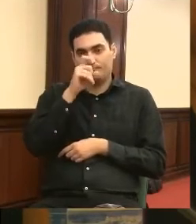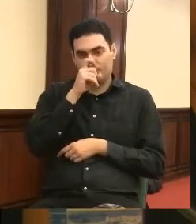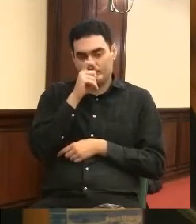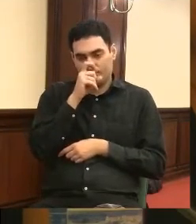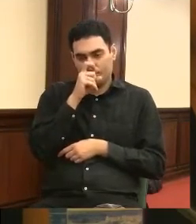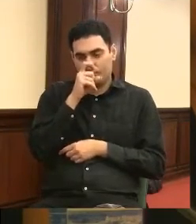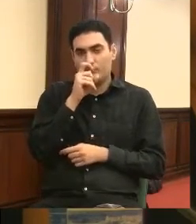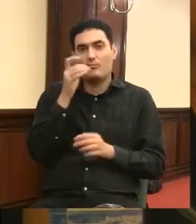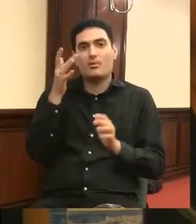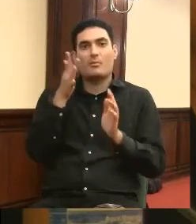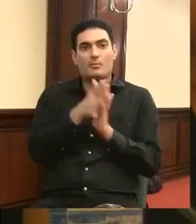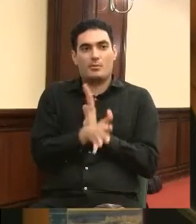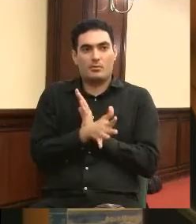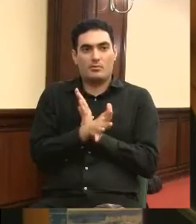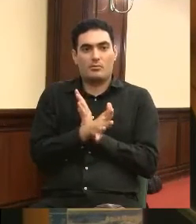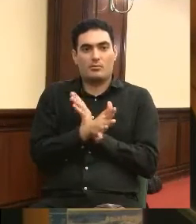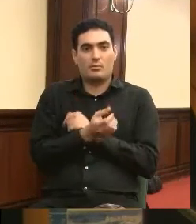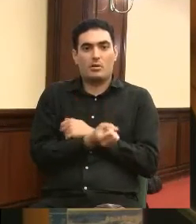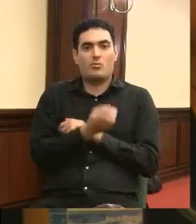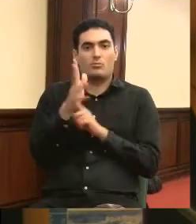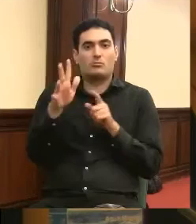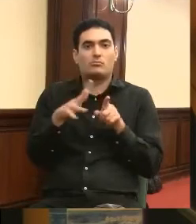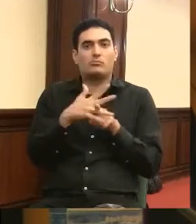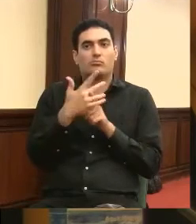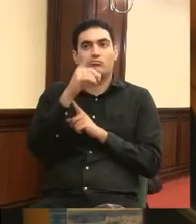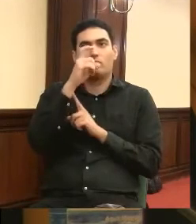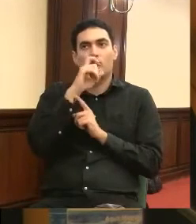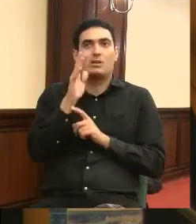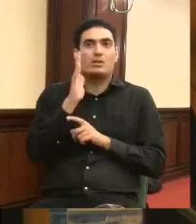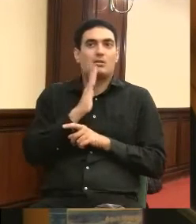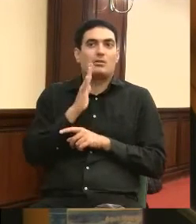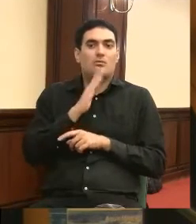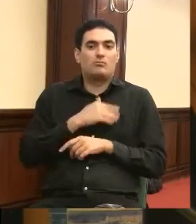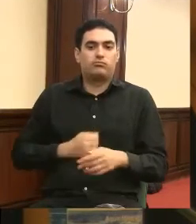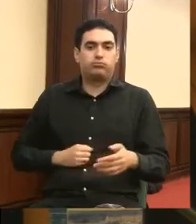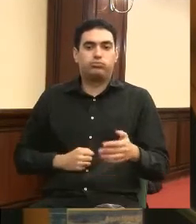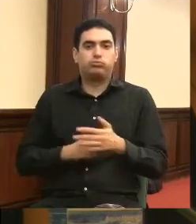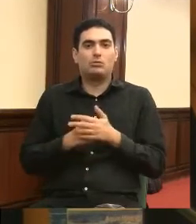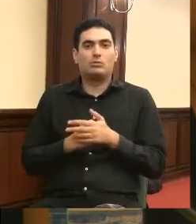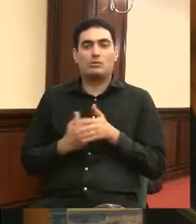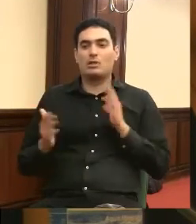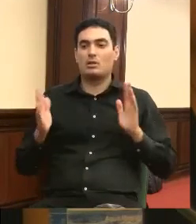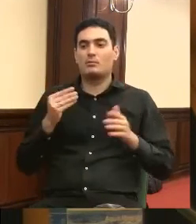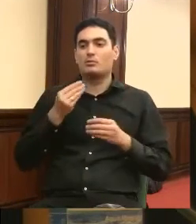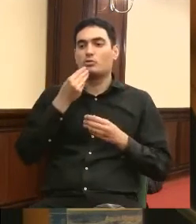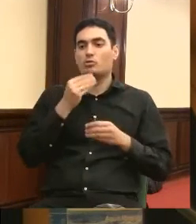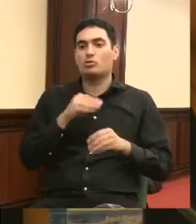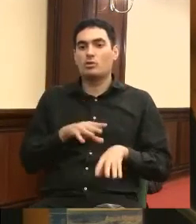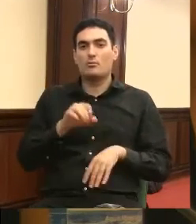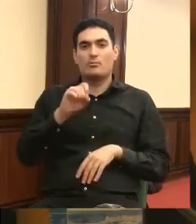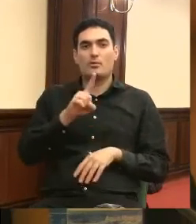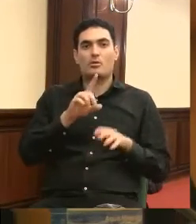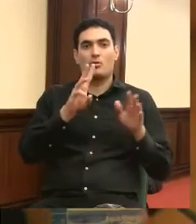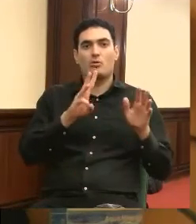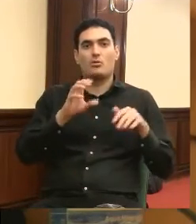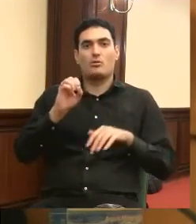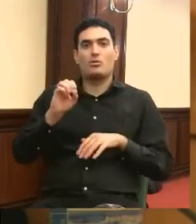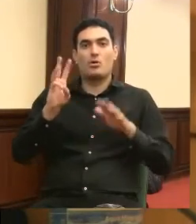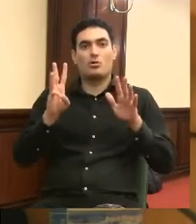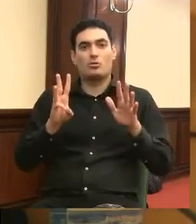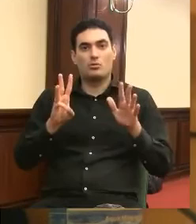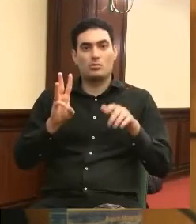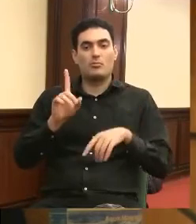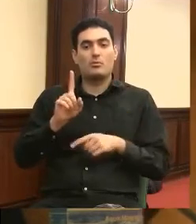recordemos permanentemente y en algunos momentos acariciando el empacho la etapa histórica de